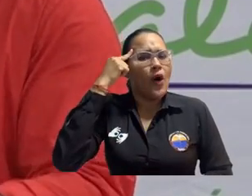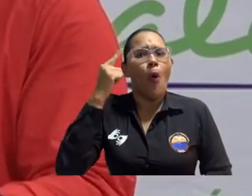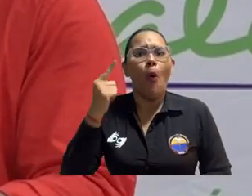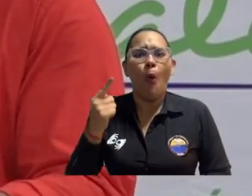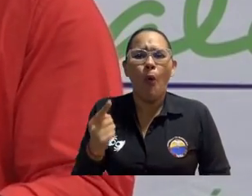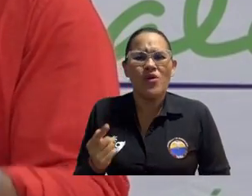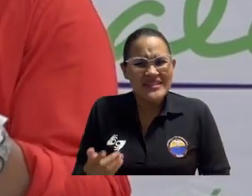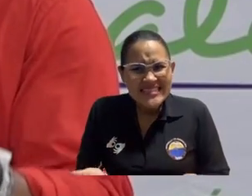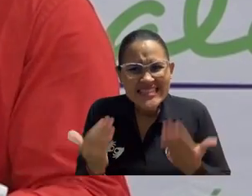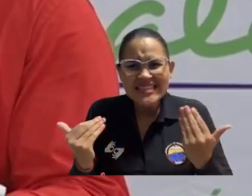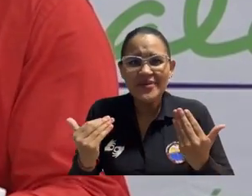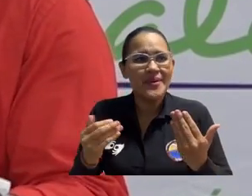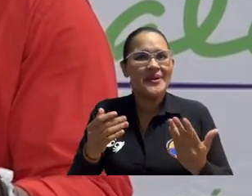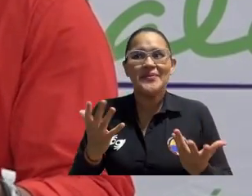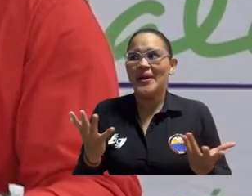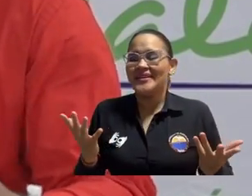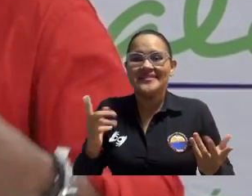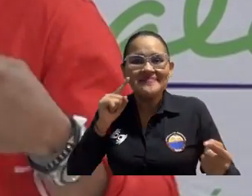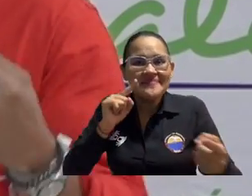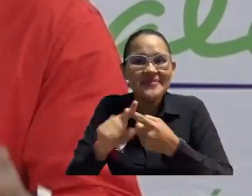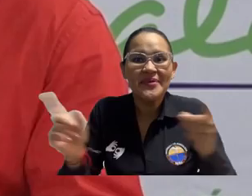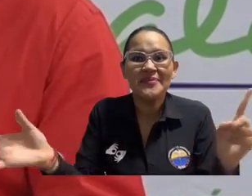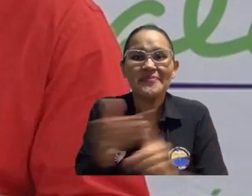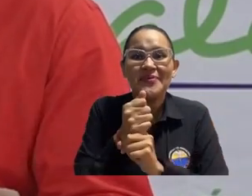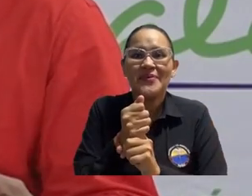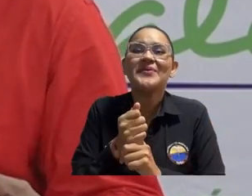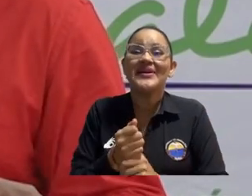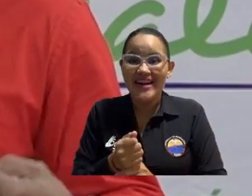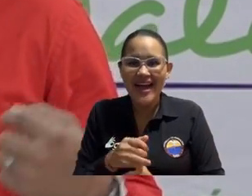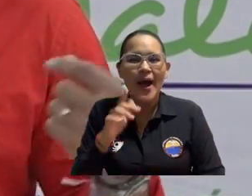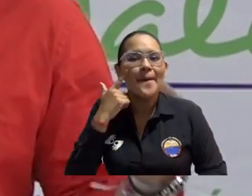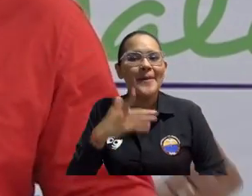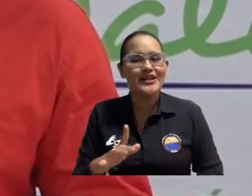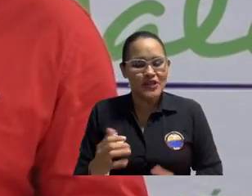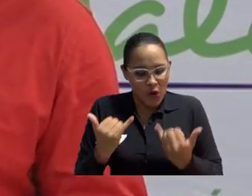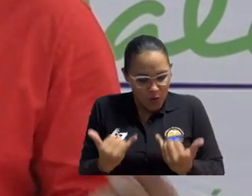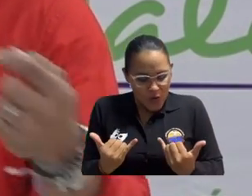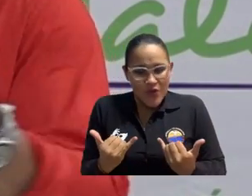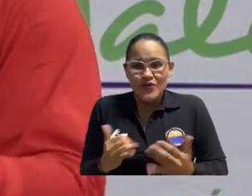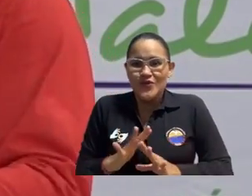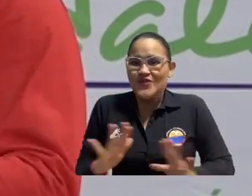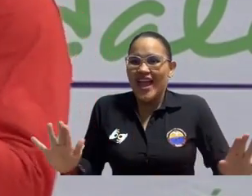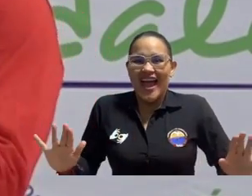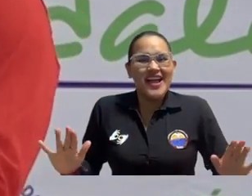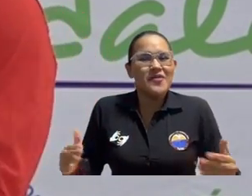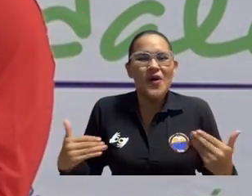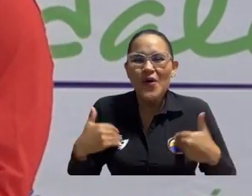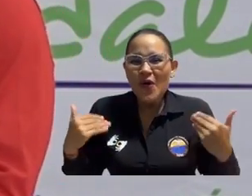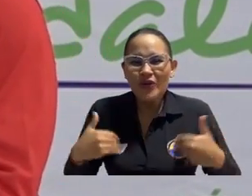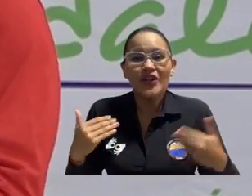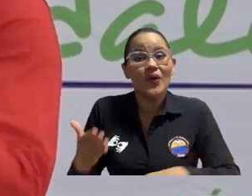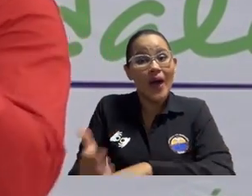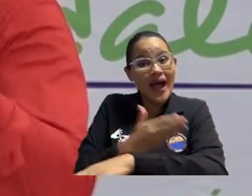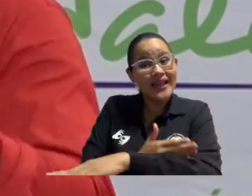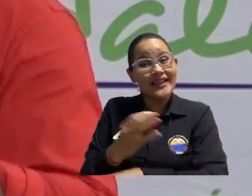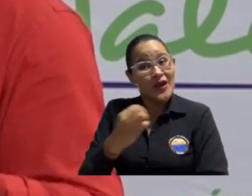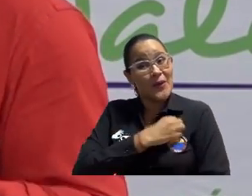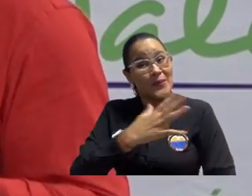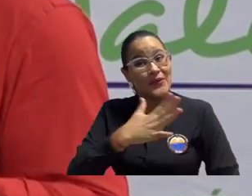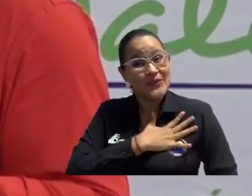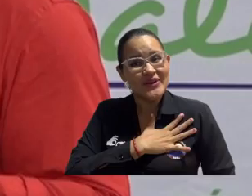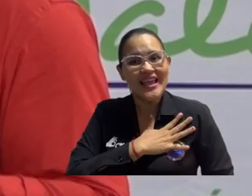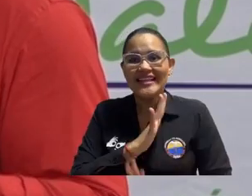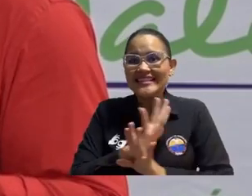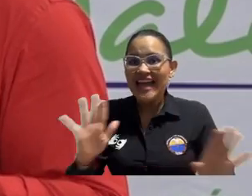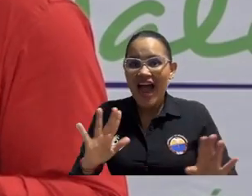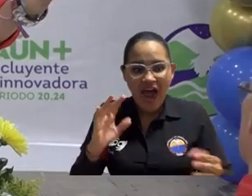un día de gran alegría porque es sentir que le estoy devolviendo a la sociedad, a la universidad, la oportunidad que me dio a